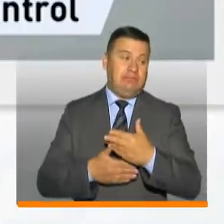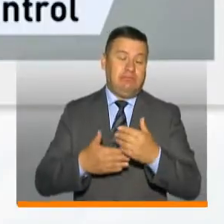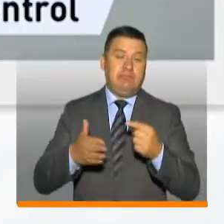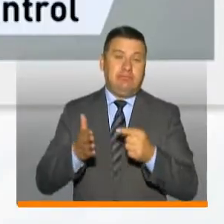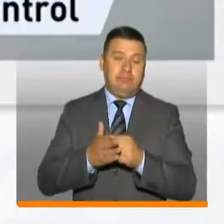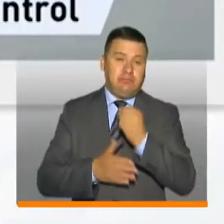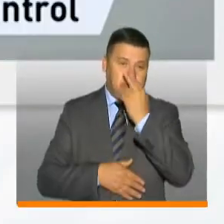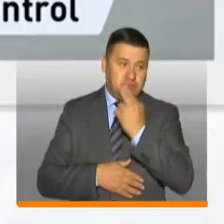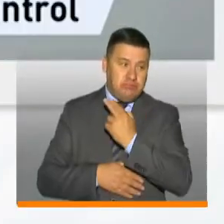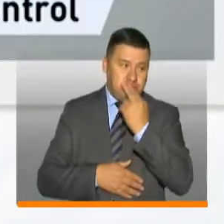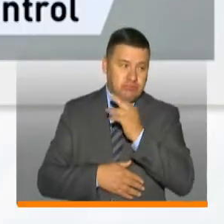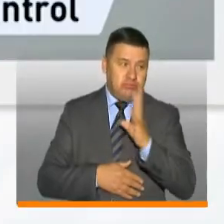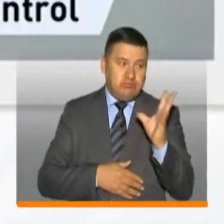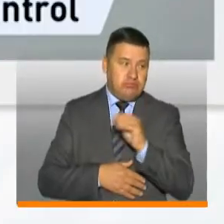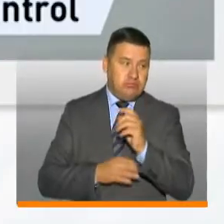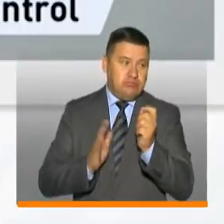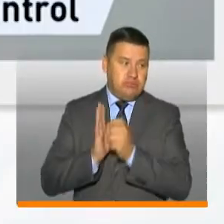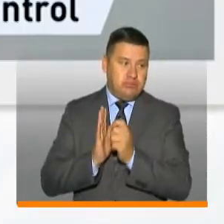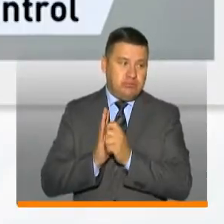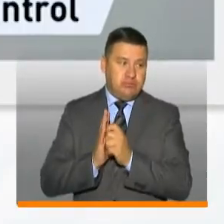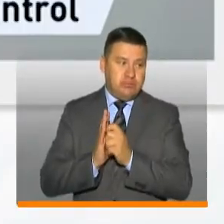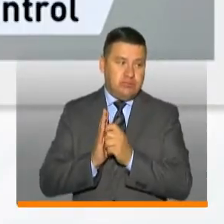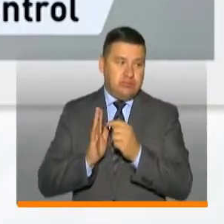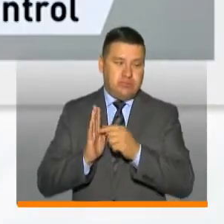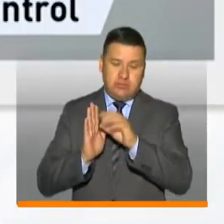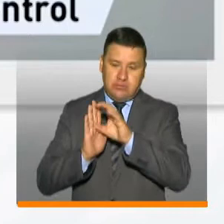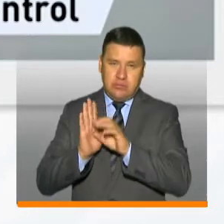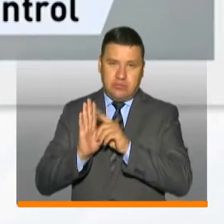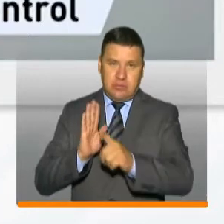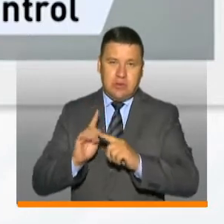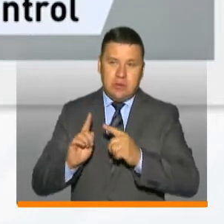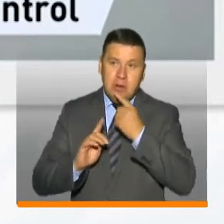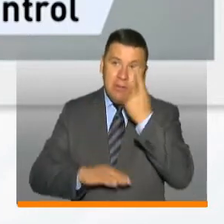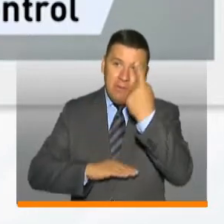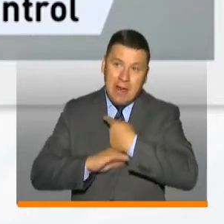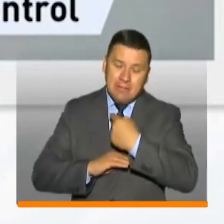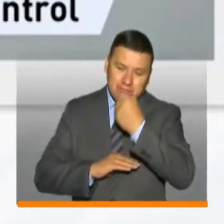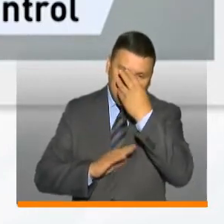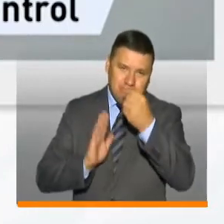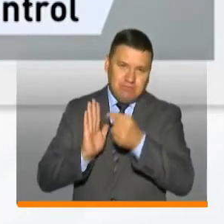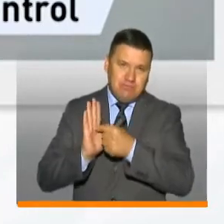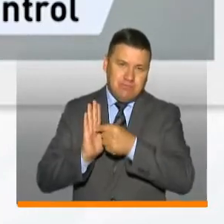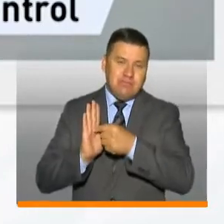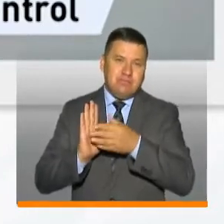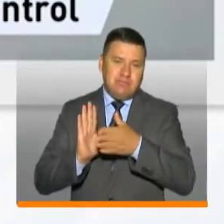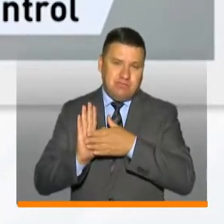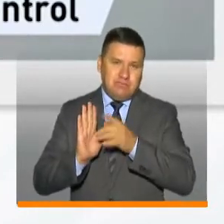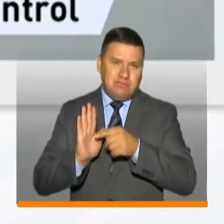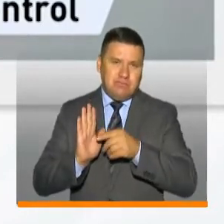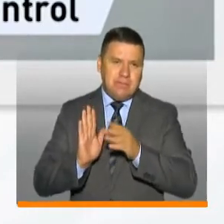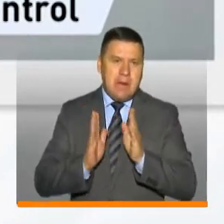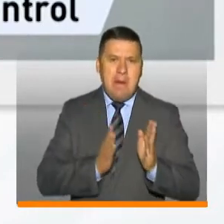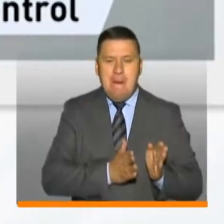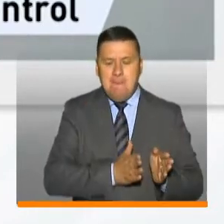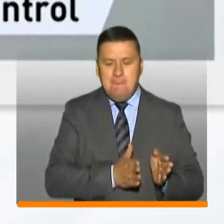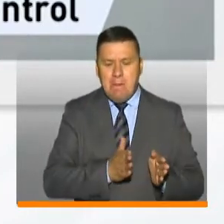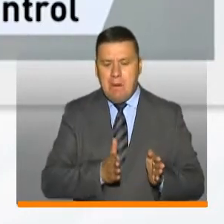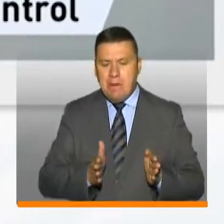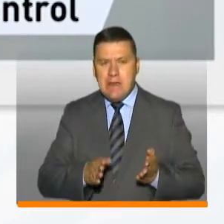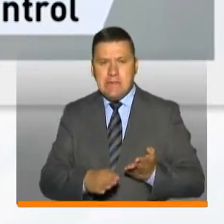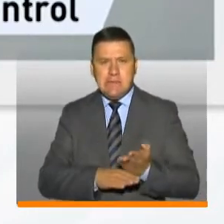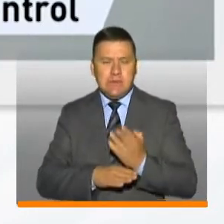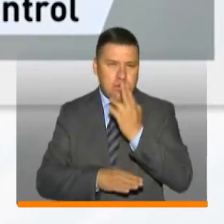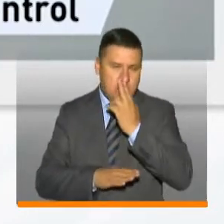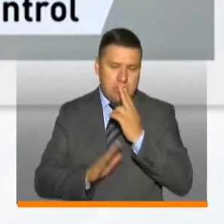con cumplimiento de todo lo que el Código de Procedimiento Administrativo nos dispone. Agotamos todas las etapas, siendo muy estrictos